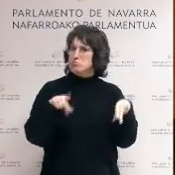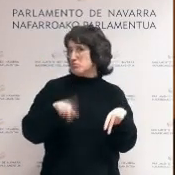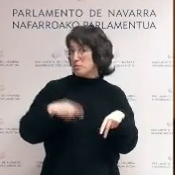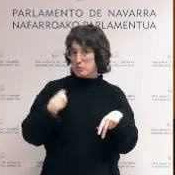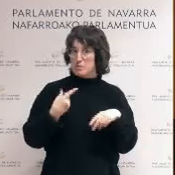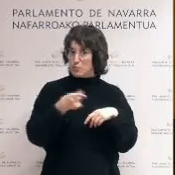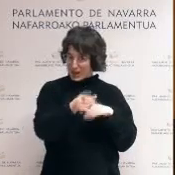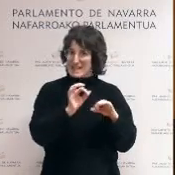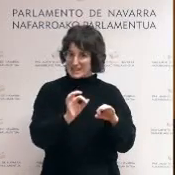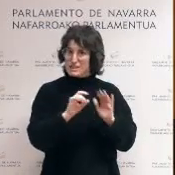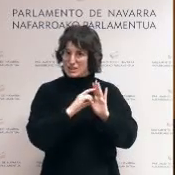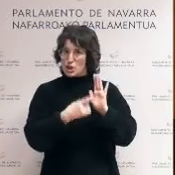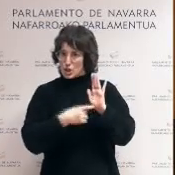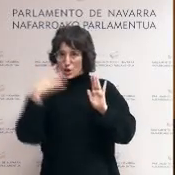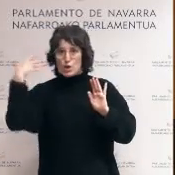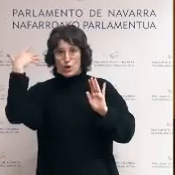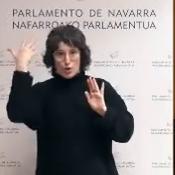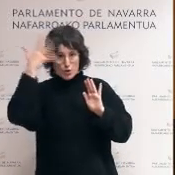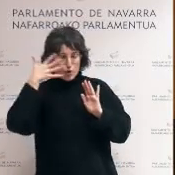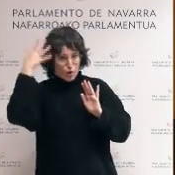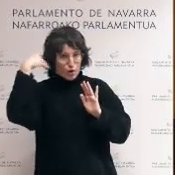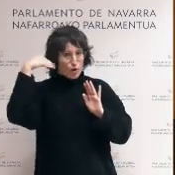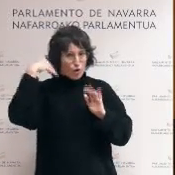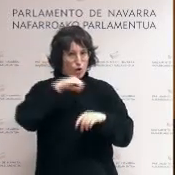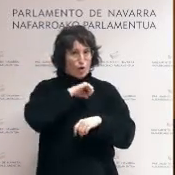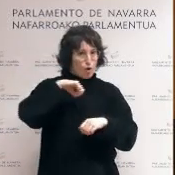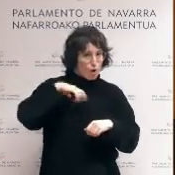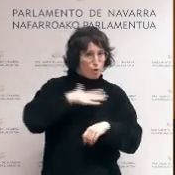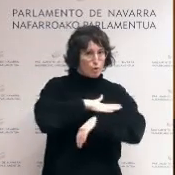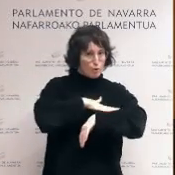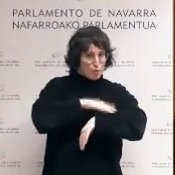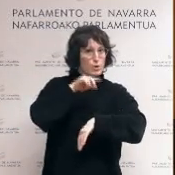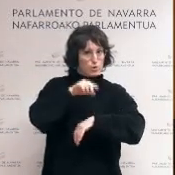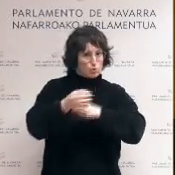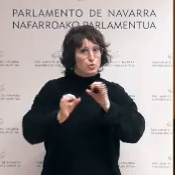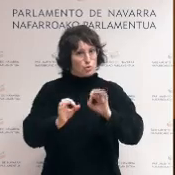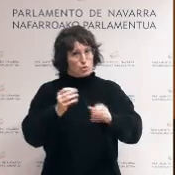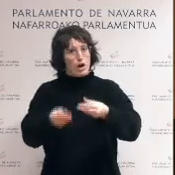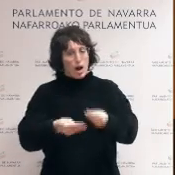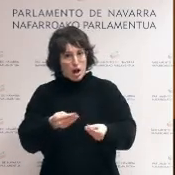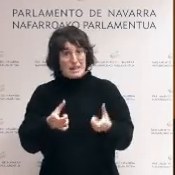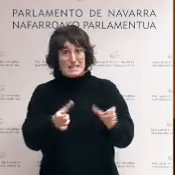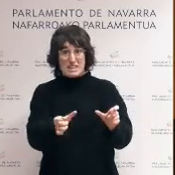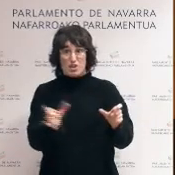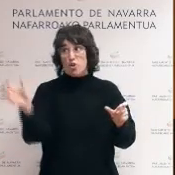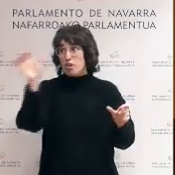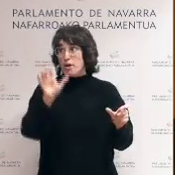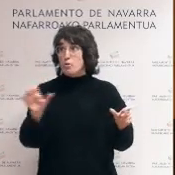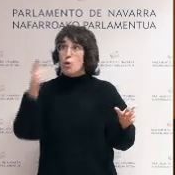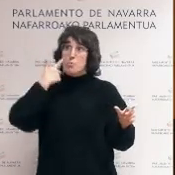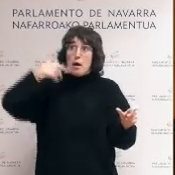foralidad, esto es autogobierno, esto es ejercerlo de verdad en un sector que, mientras Europa regula la